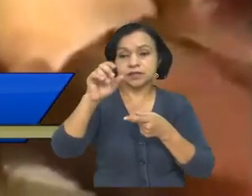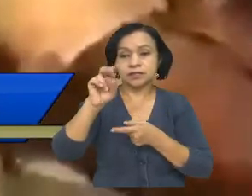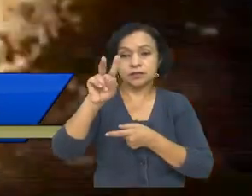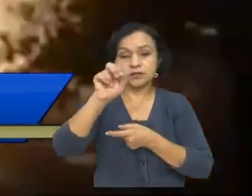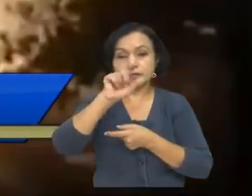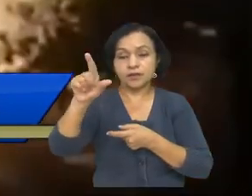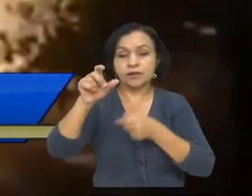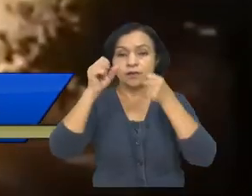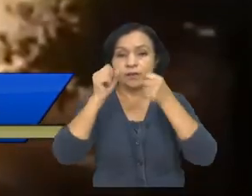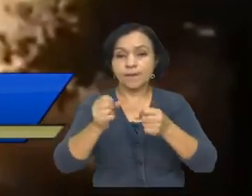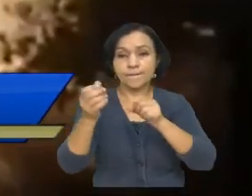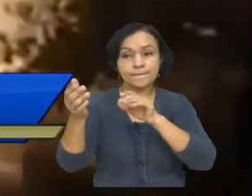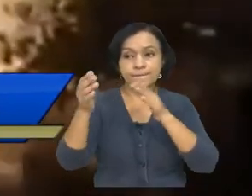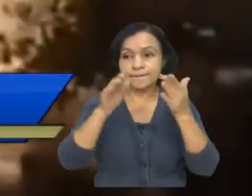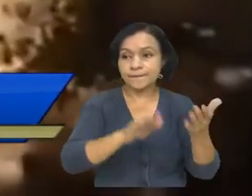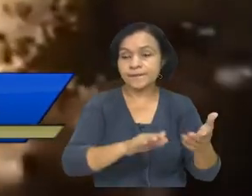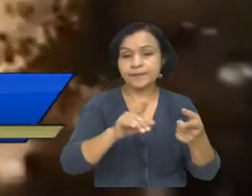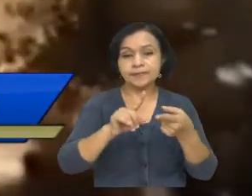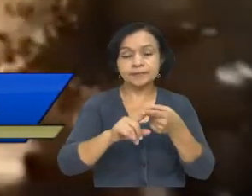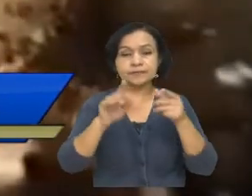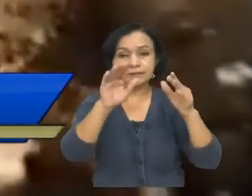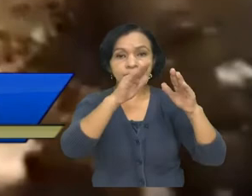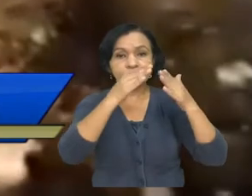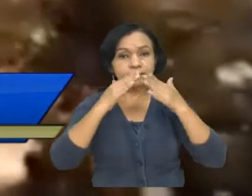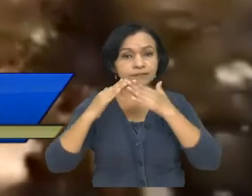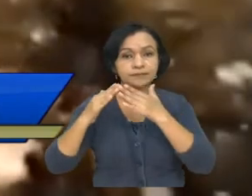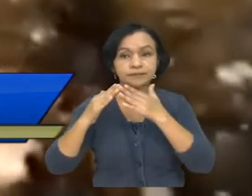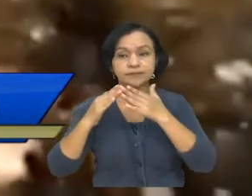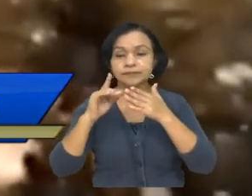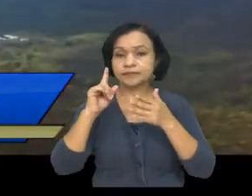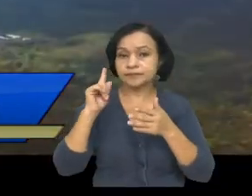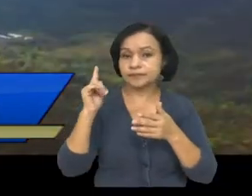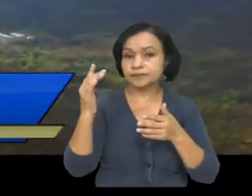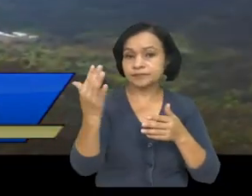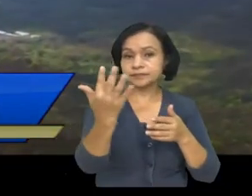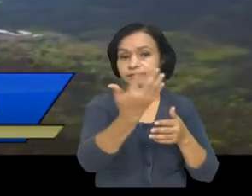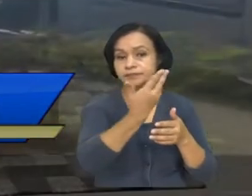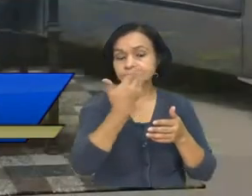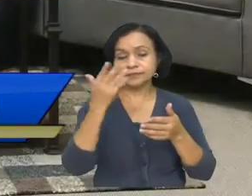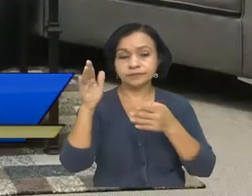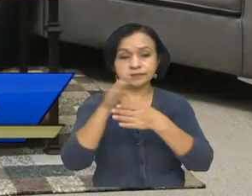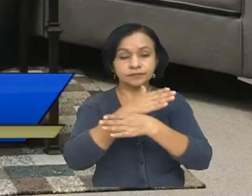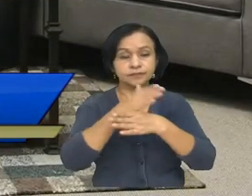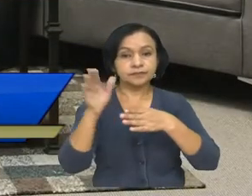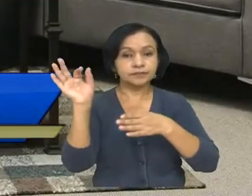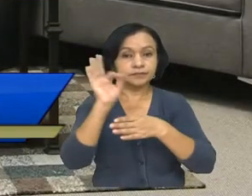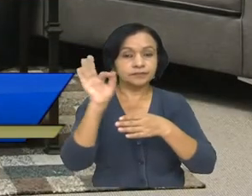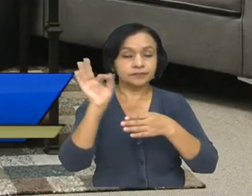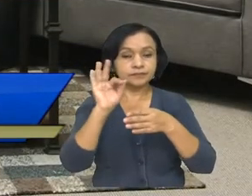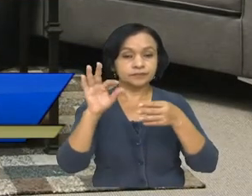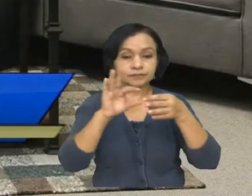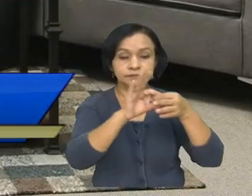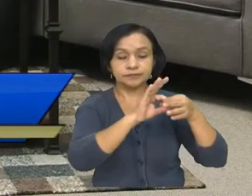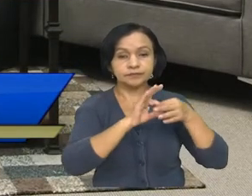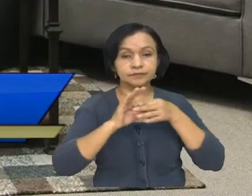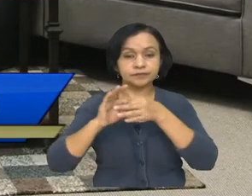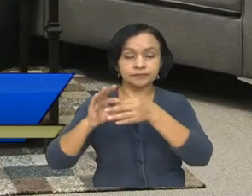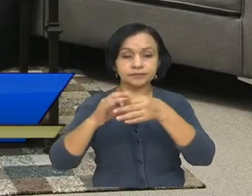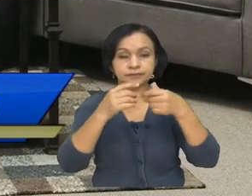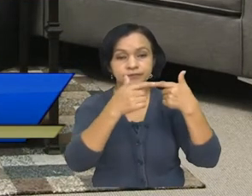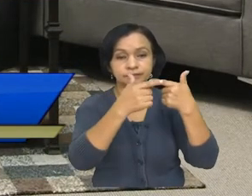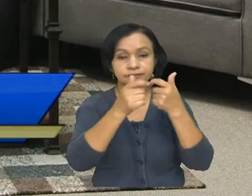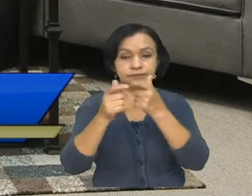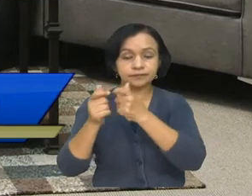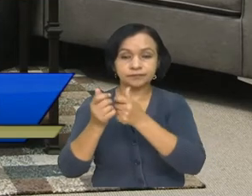Edgar Sandoval, que era del barrio, y andábamos todos de una u otra manera a esa edad, pues, incorporados a los movimientos